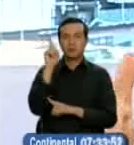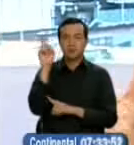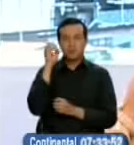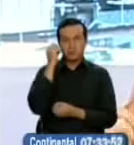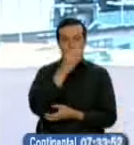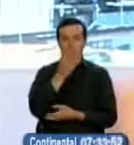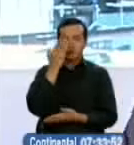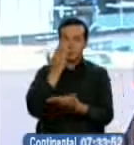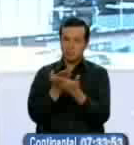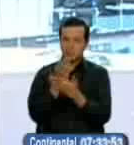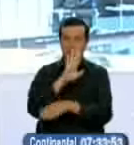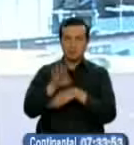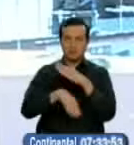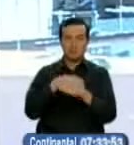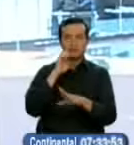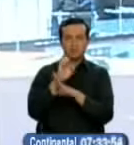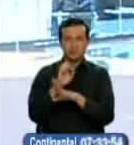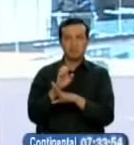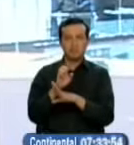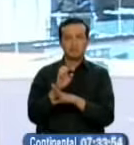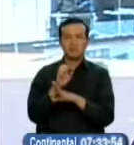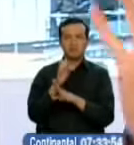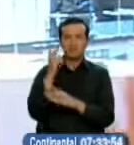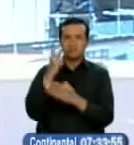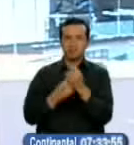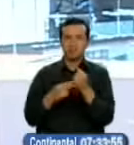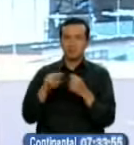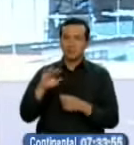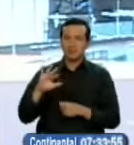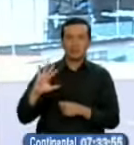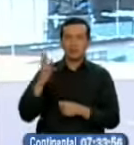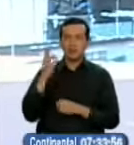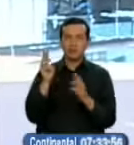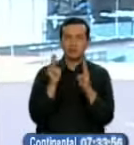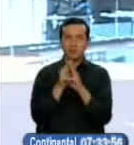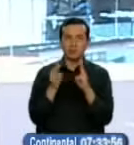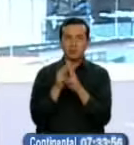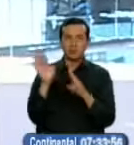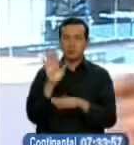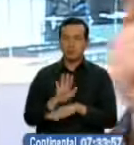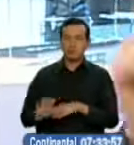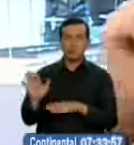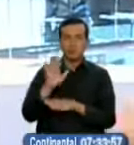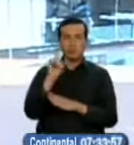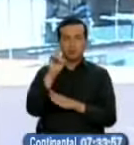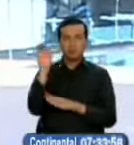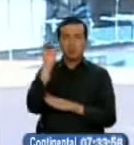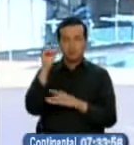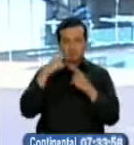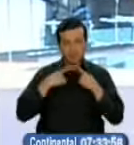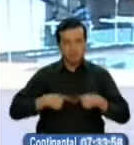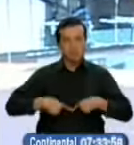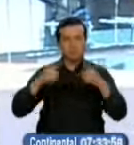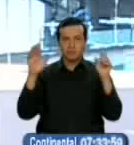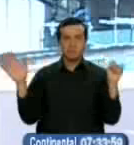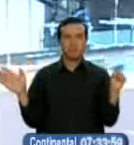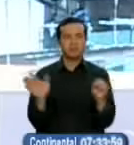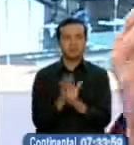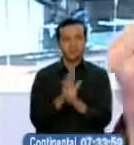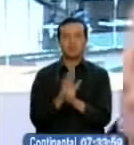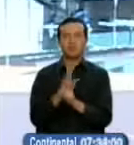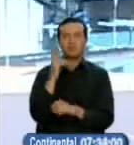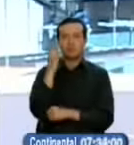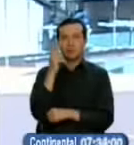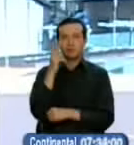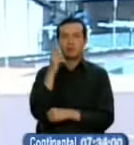lo entregaremos al país conjuntamente con nuestro binomio, que es nuestra quinta convención nacional. El primero de octubre se conoce. Primero de octubre estamos lanzando el binomio